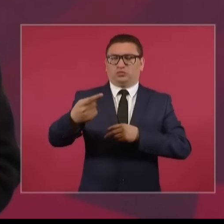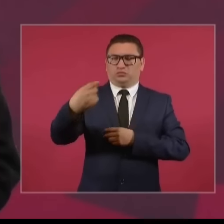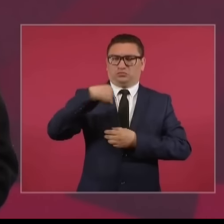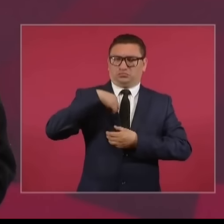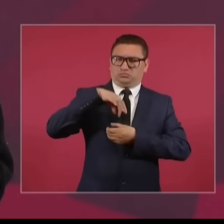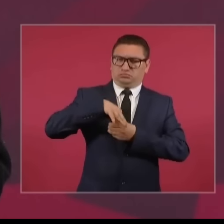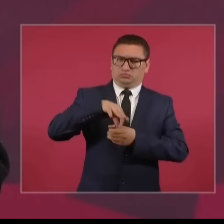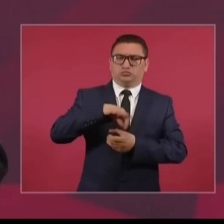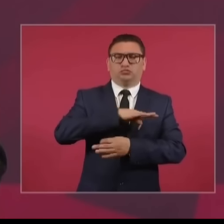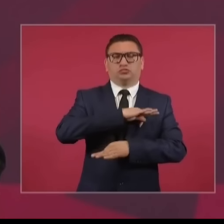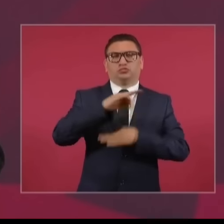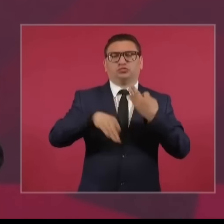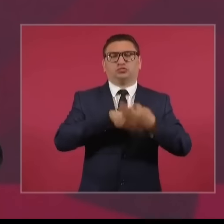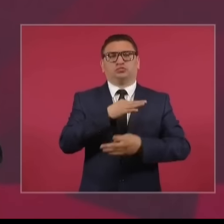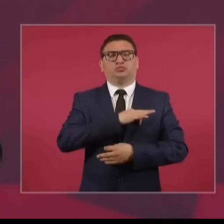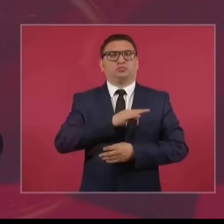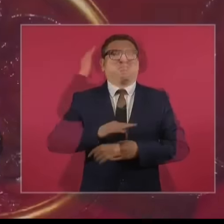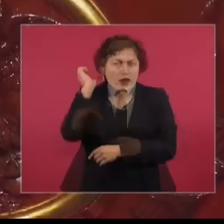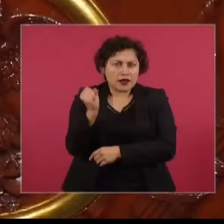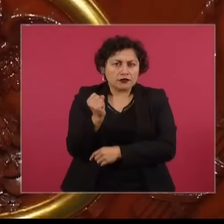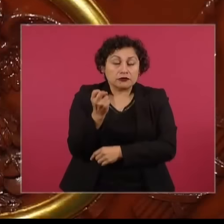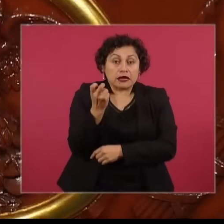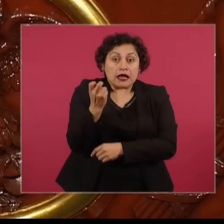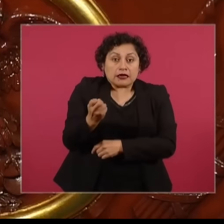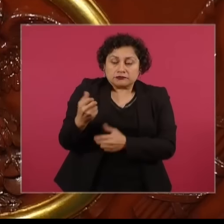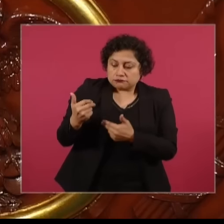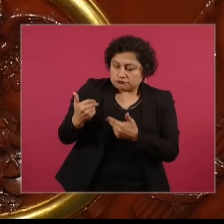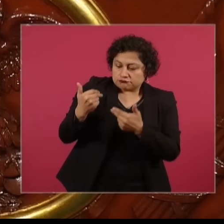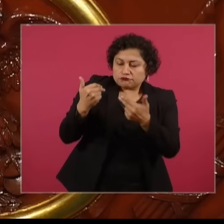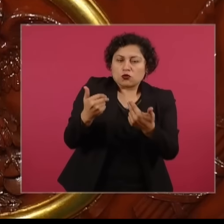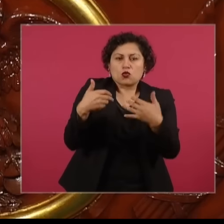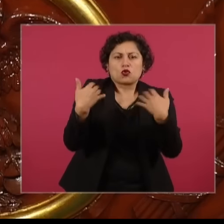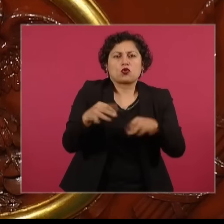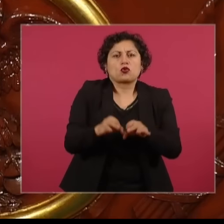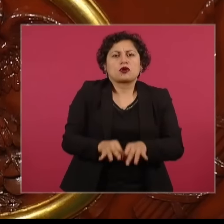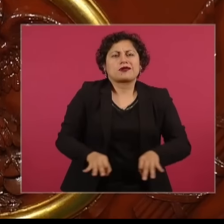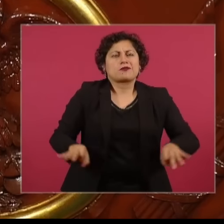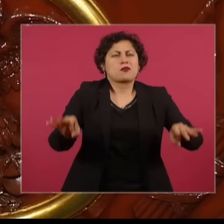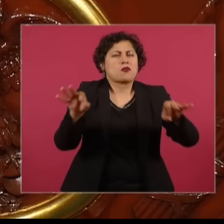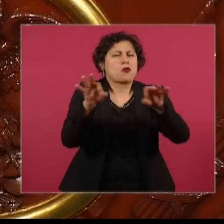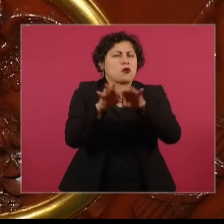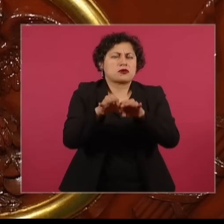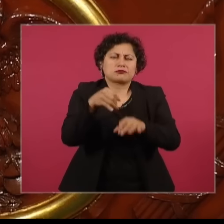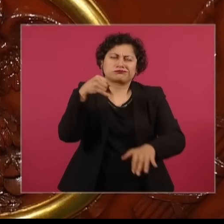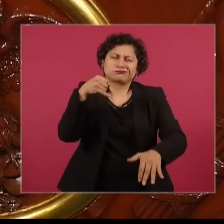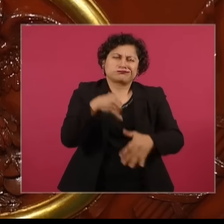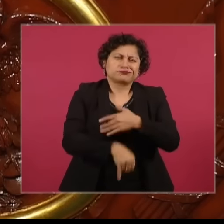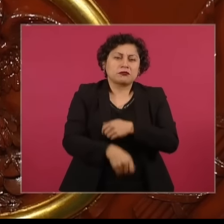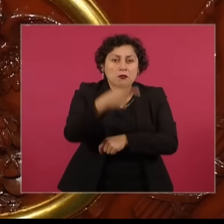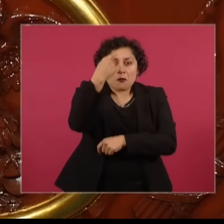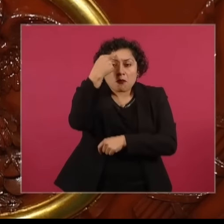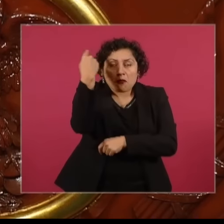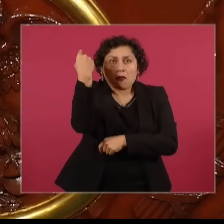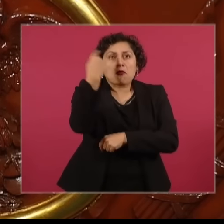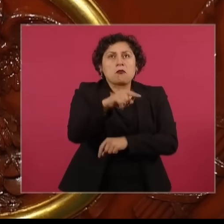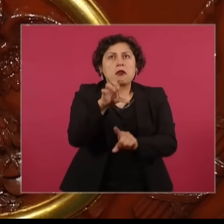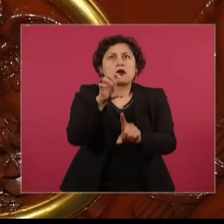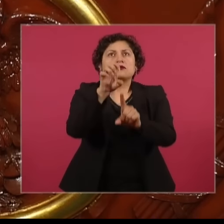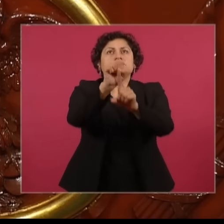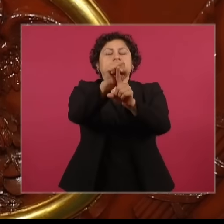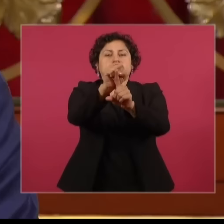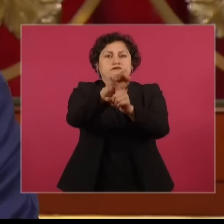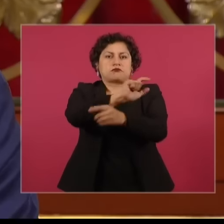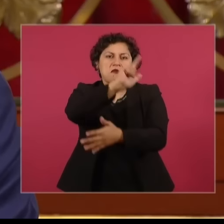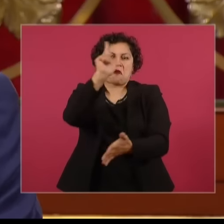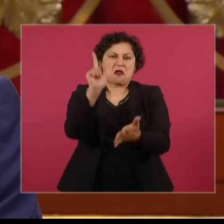no los tienen, o que no deberían entregarlos. O una presidencia a cargo de resguardar nuestra información y datos personales, a la